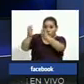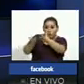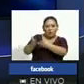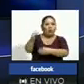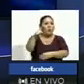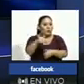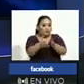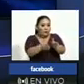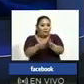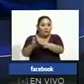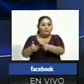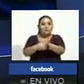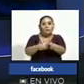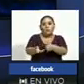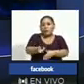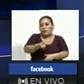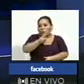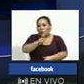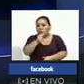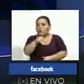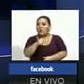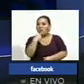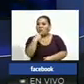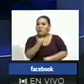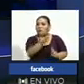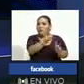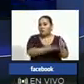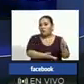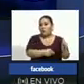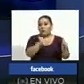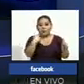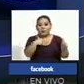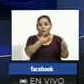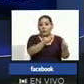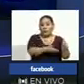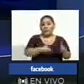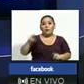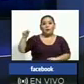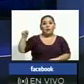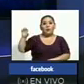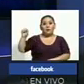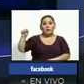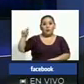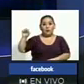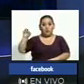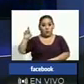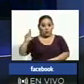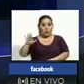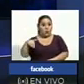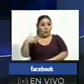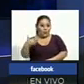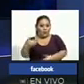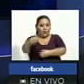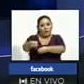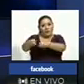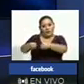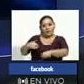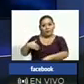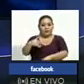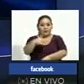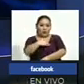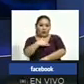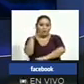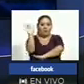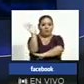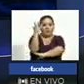Vamos a iniciar con información a cargo de nuestro compañero Néstor Hernández. Las autoridades de Cancillería y de Migración dieron